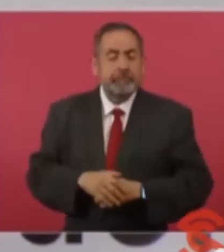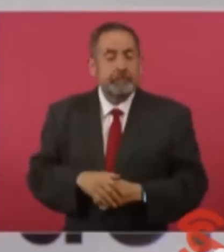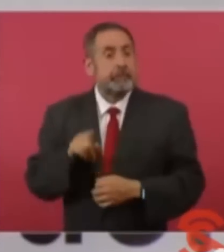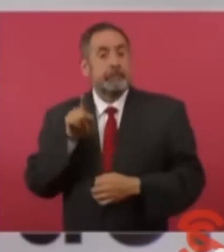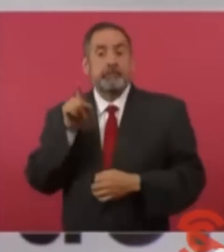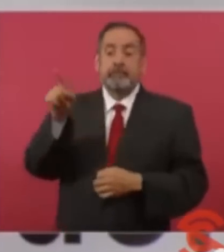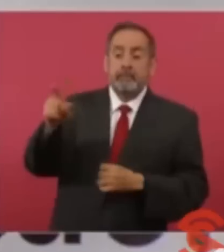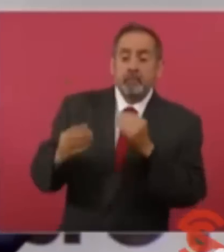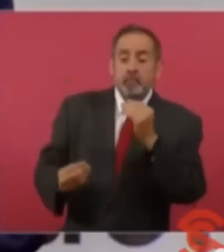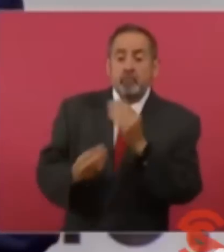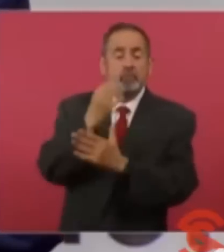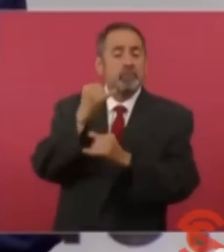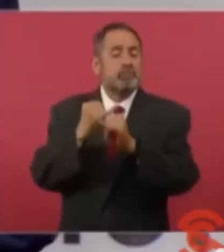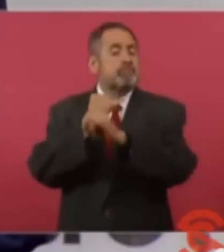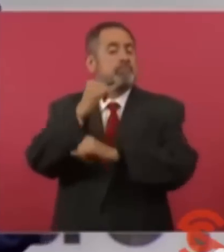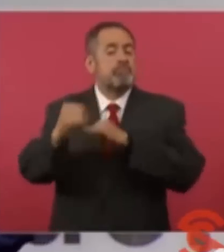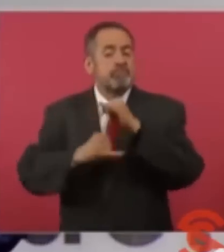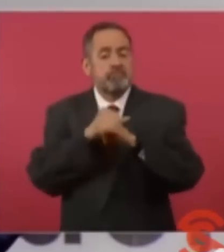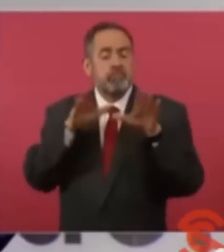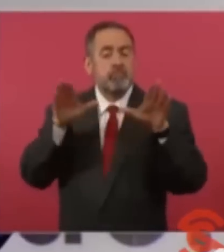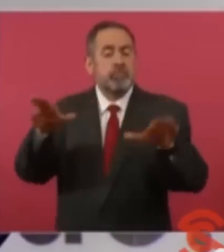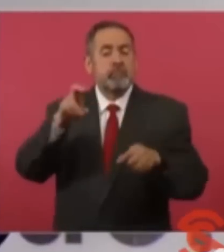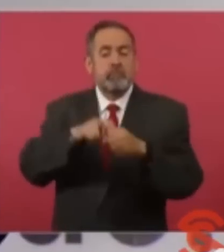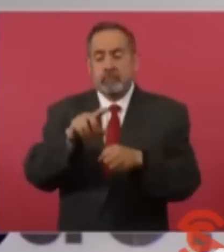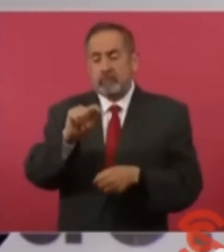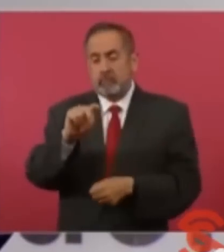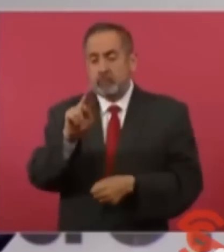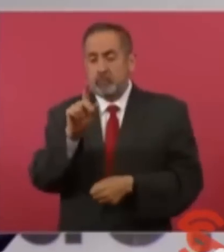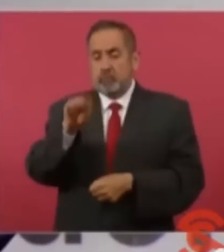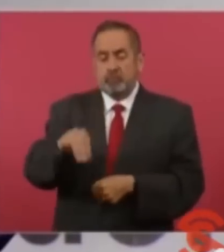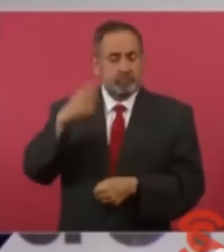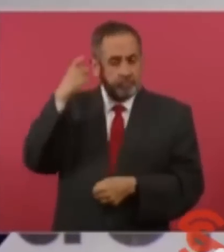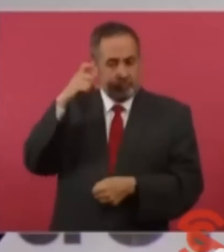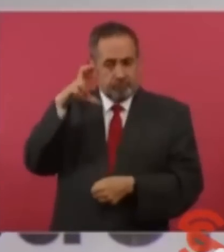aeropuerto internacional de Tulum, Quintana Roo.